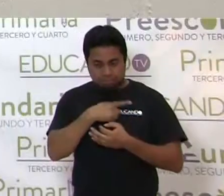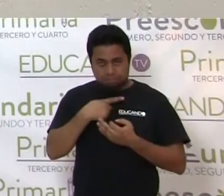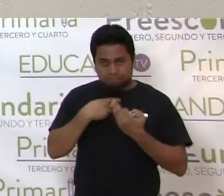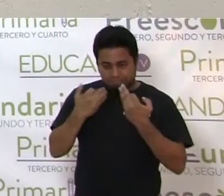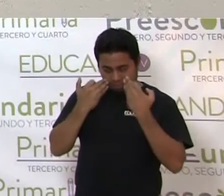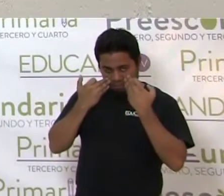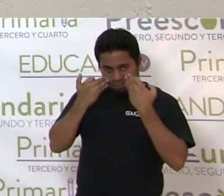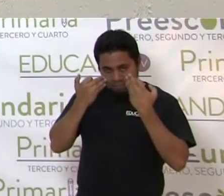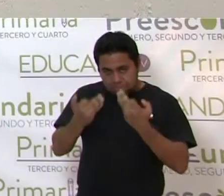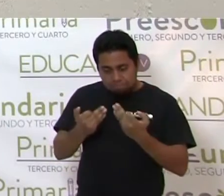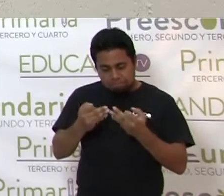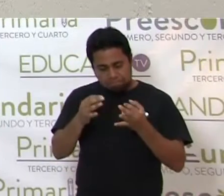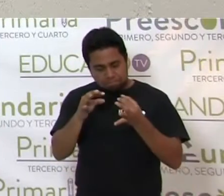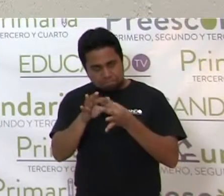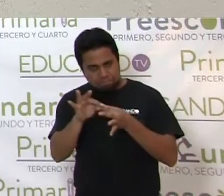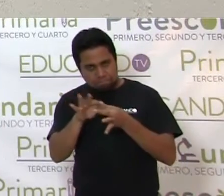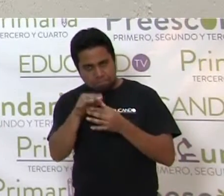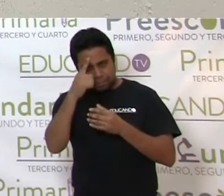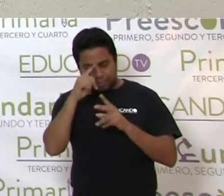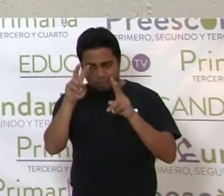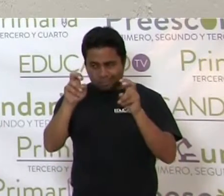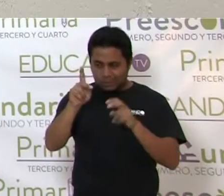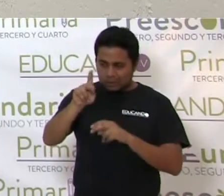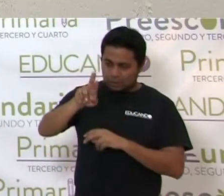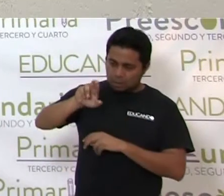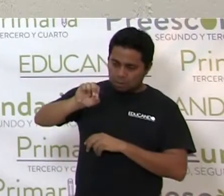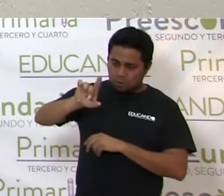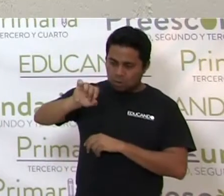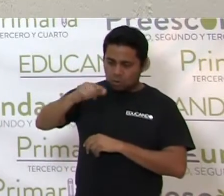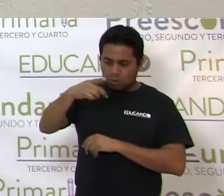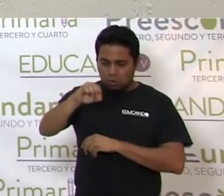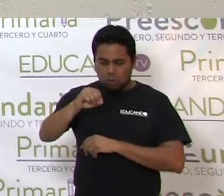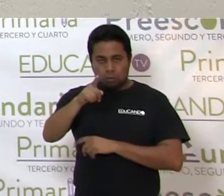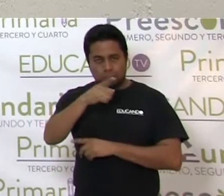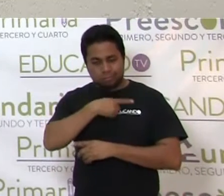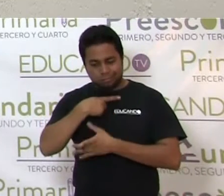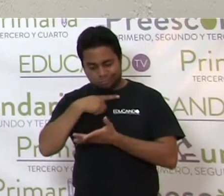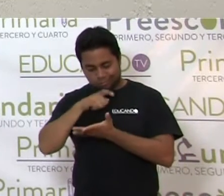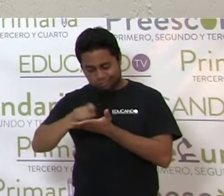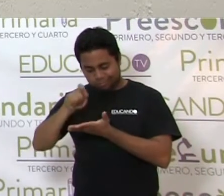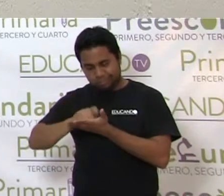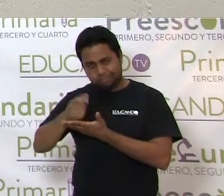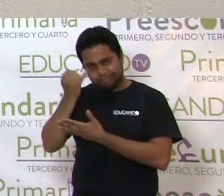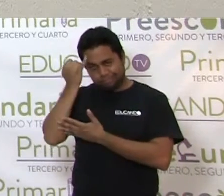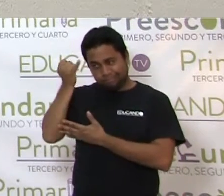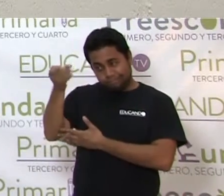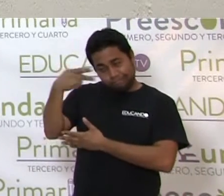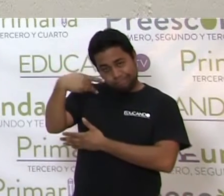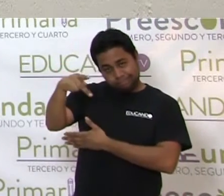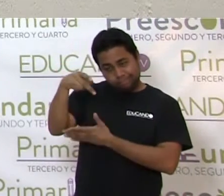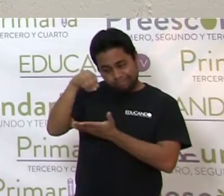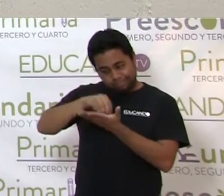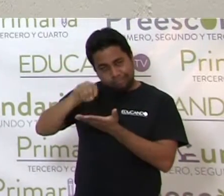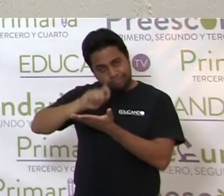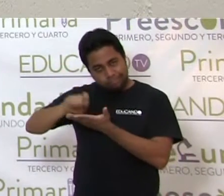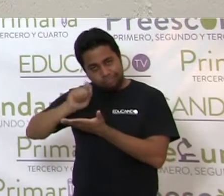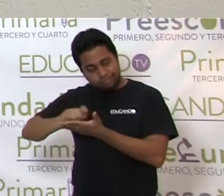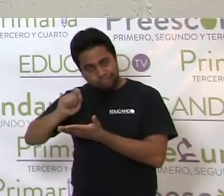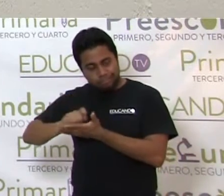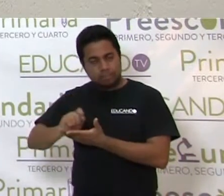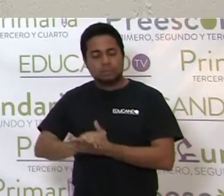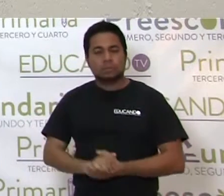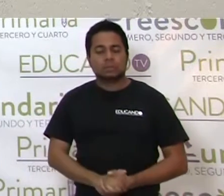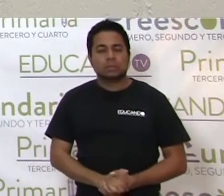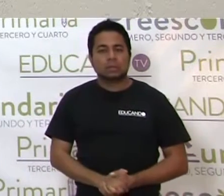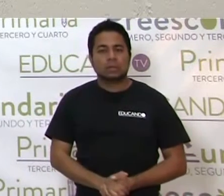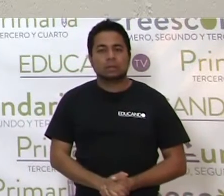en este tema del prólogo porque ustedes tienen que redactar uno. Y bueno, para